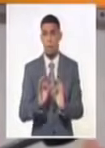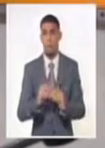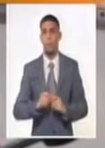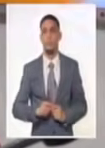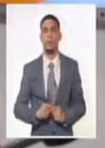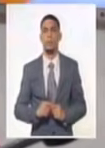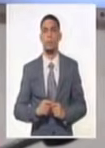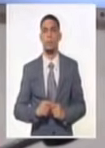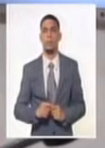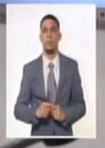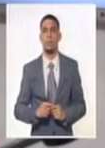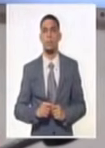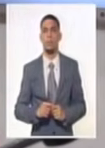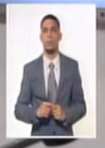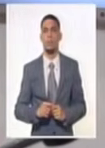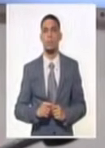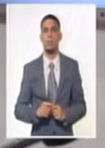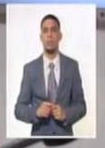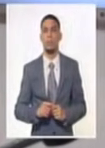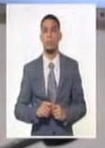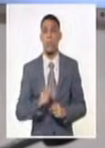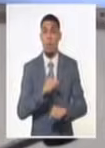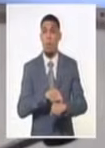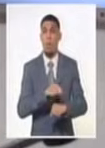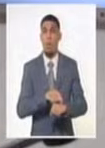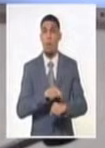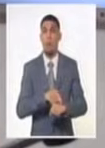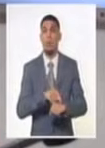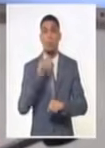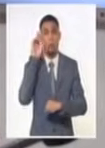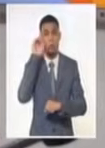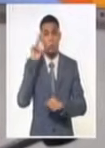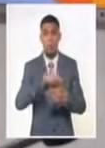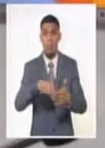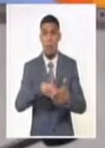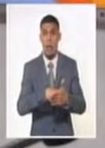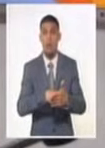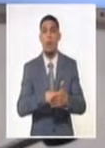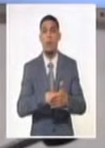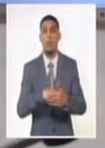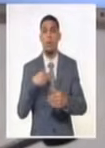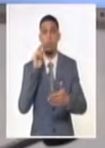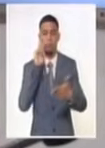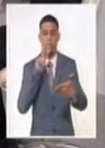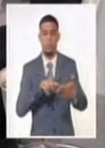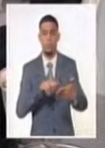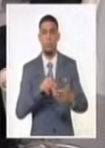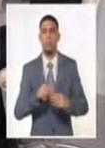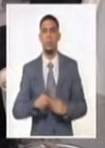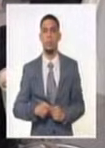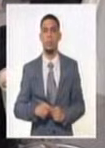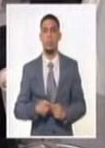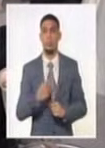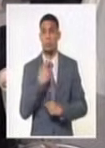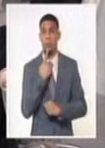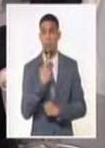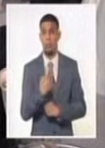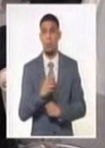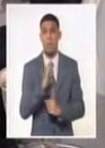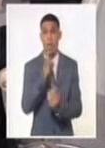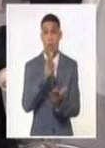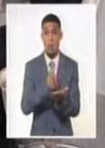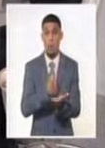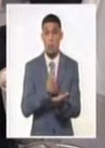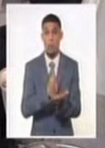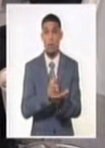atrevería a citar textualmente lo que para ese momento tan complejo expresaba y dijo exactamente: la educación es